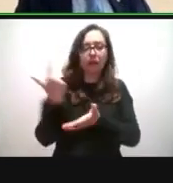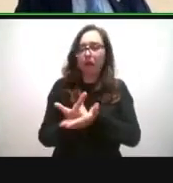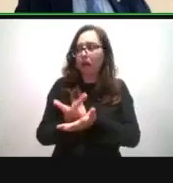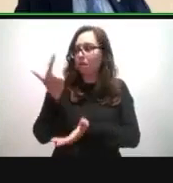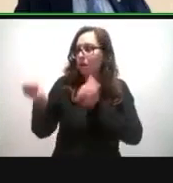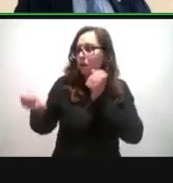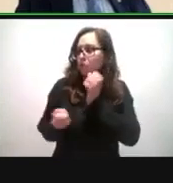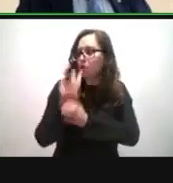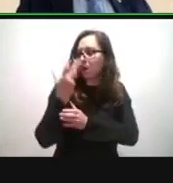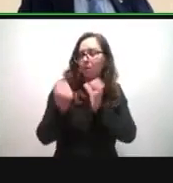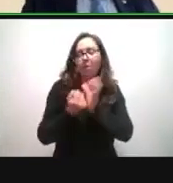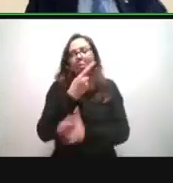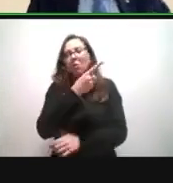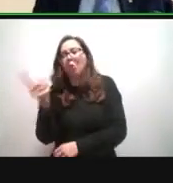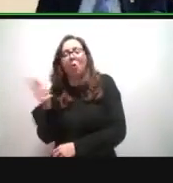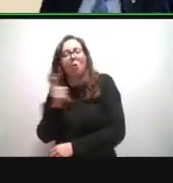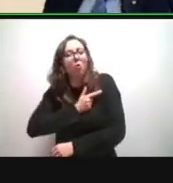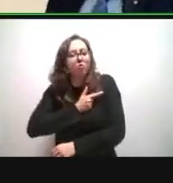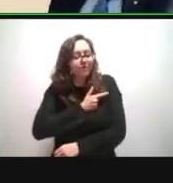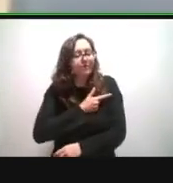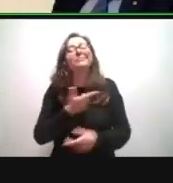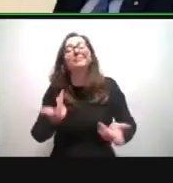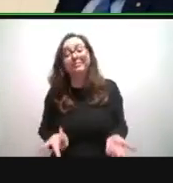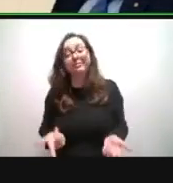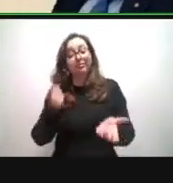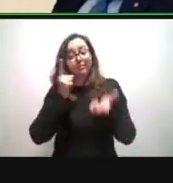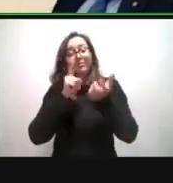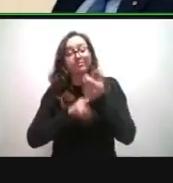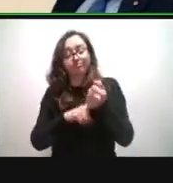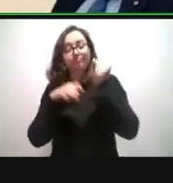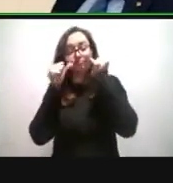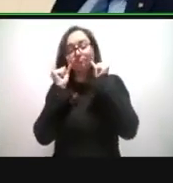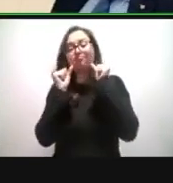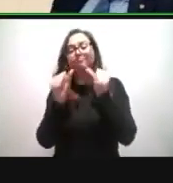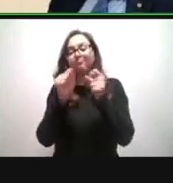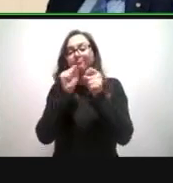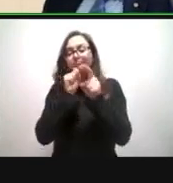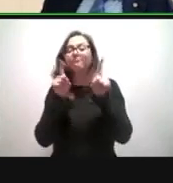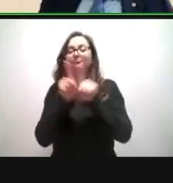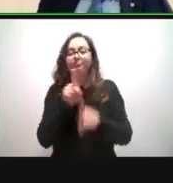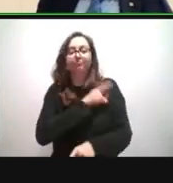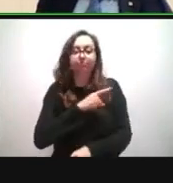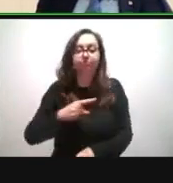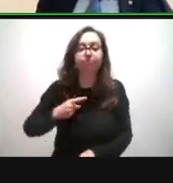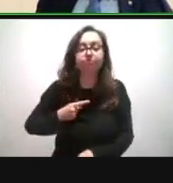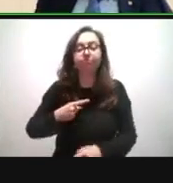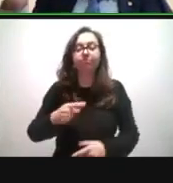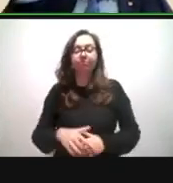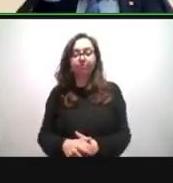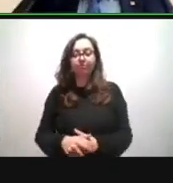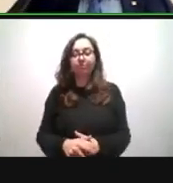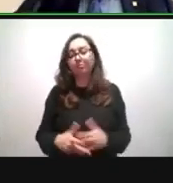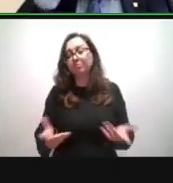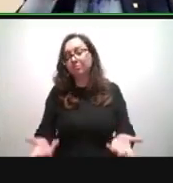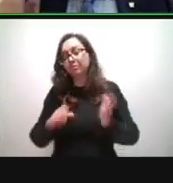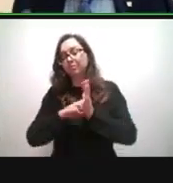tiene un papel importante en la atención de los deportistas y sus lesiones, tanto para lograr recuperar